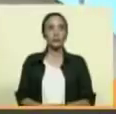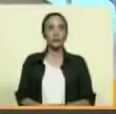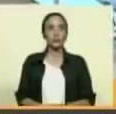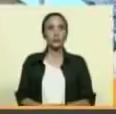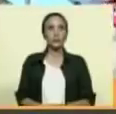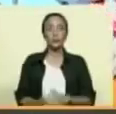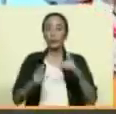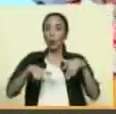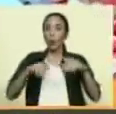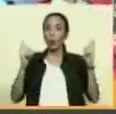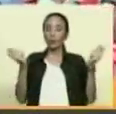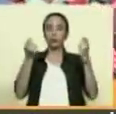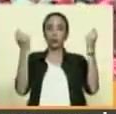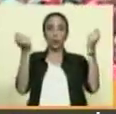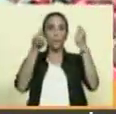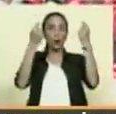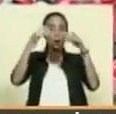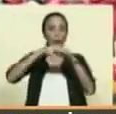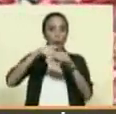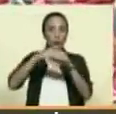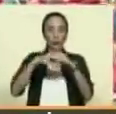la campaña electoral.